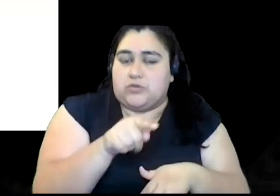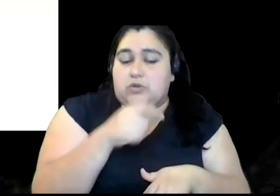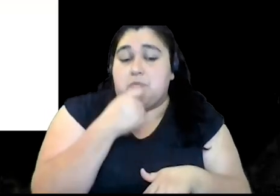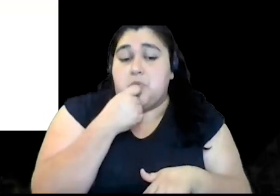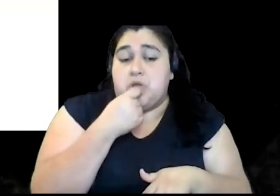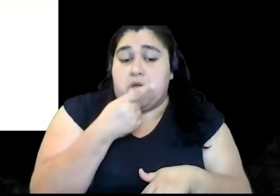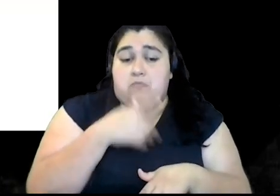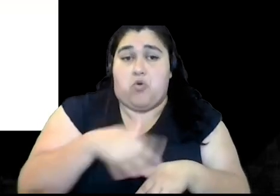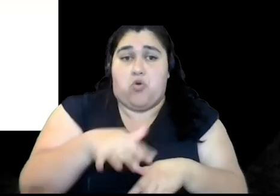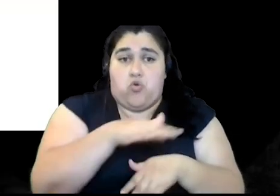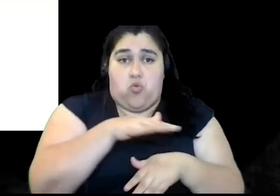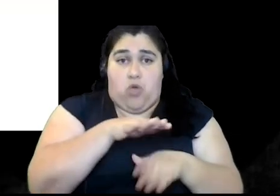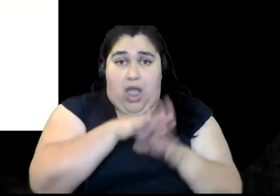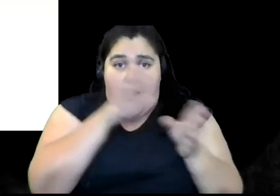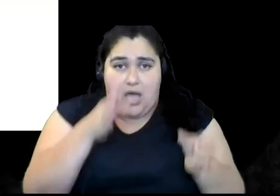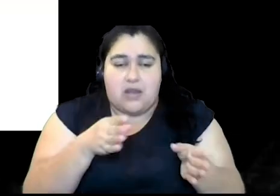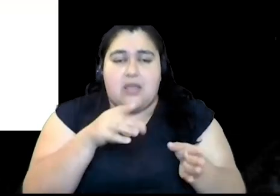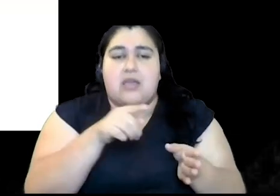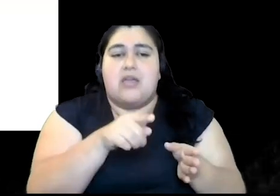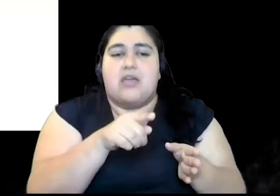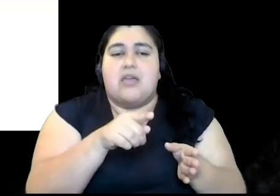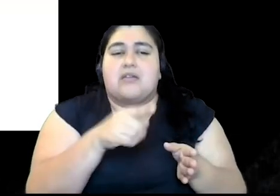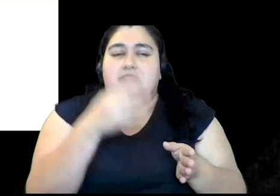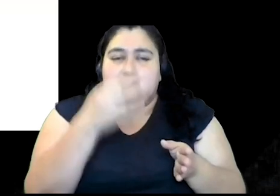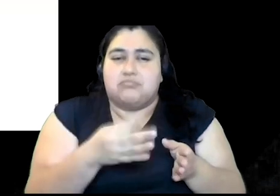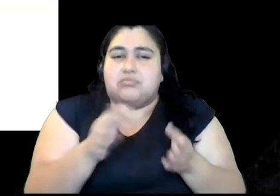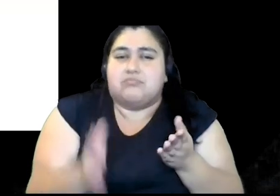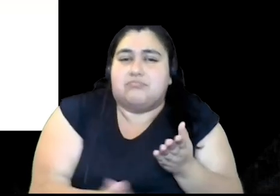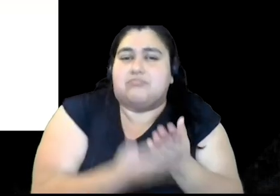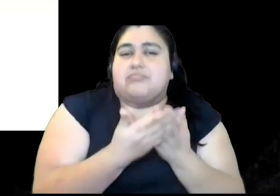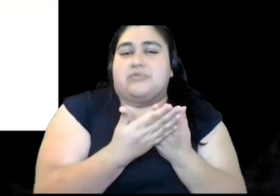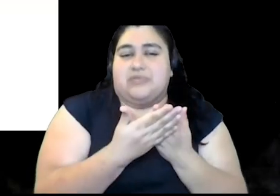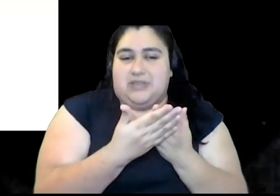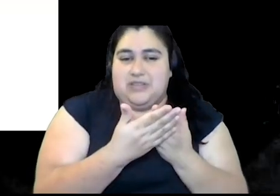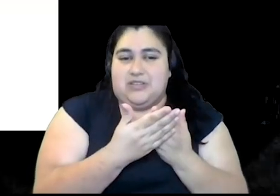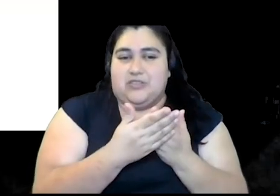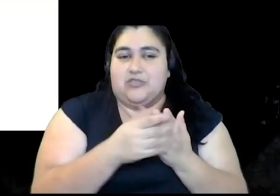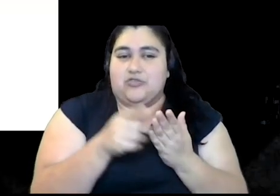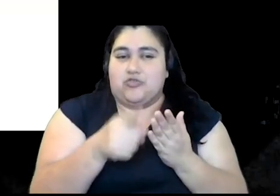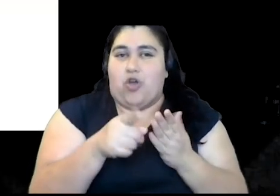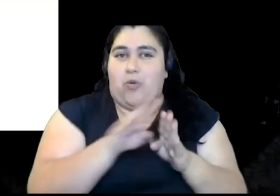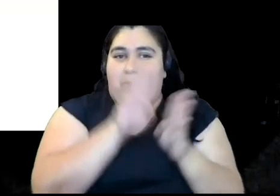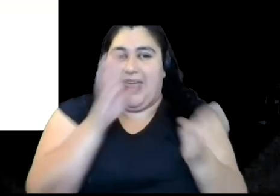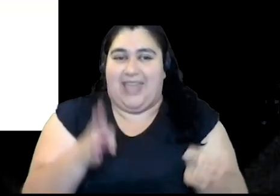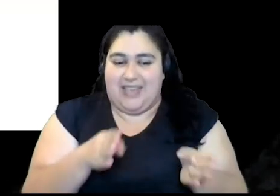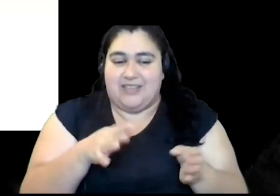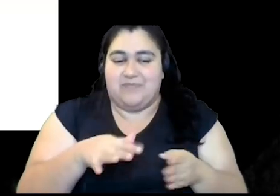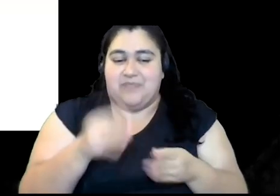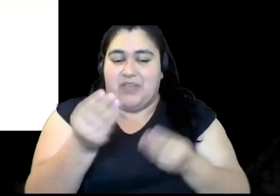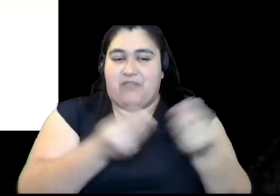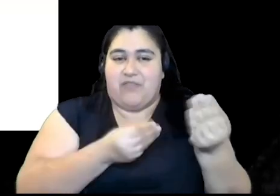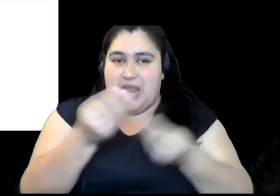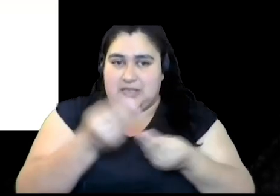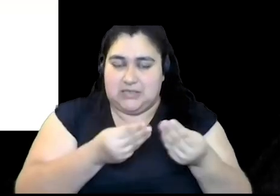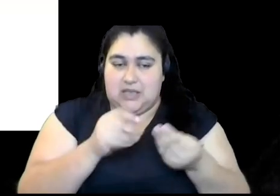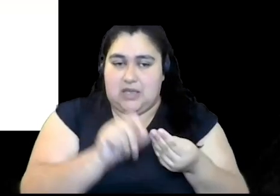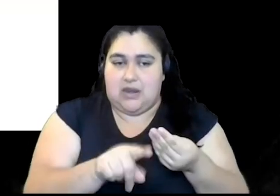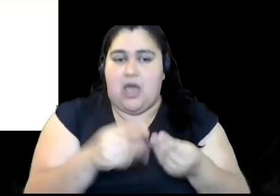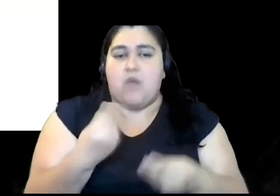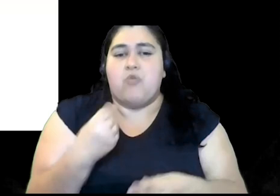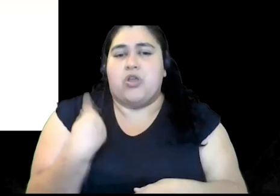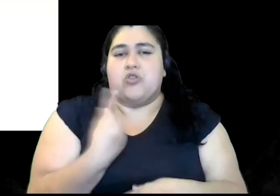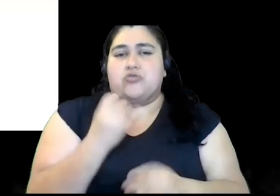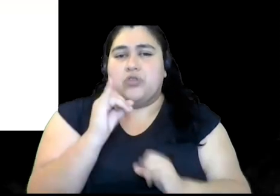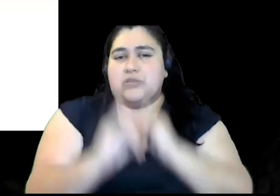en una entidad que esté avalada por la ley de entidades financieras. ¿Por qué hacemos esta aclaración?